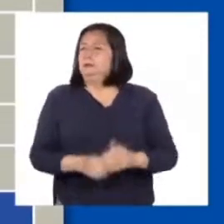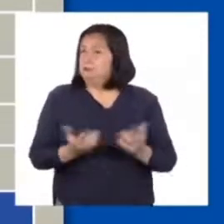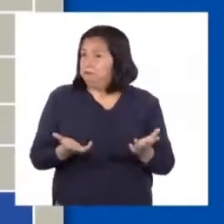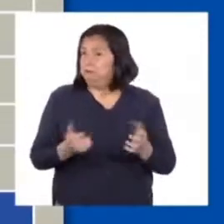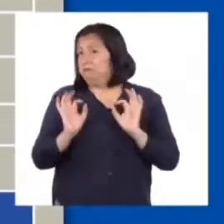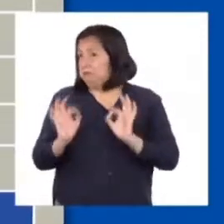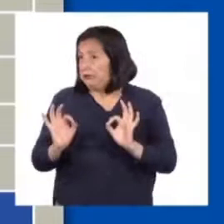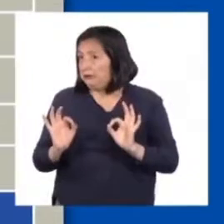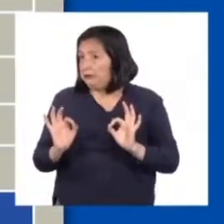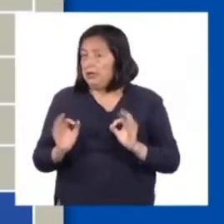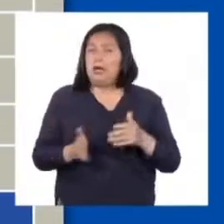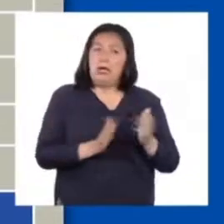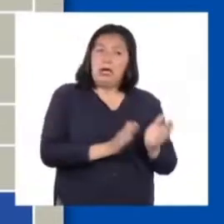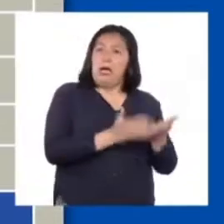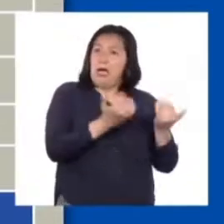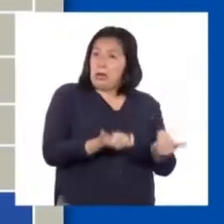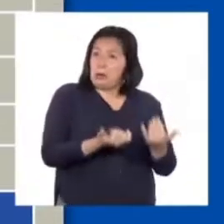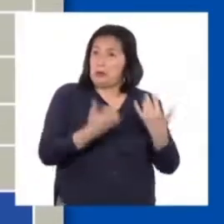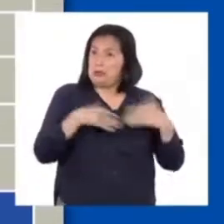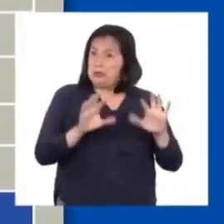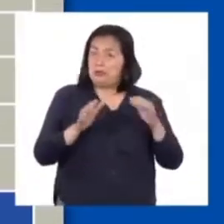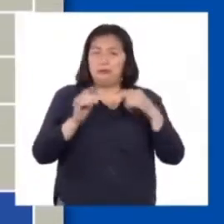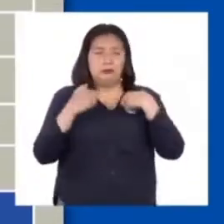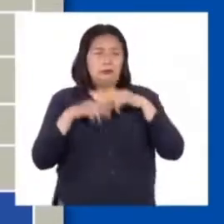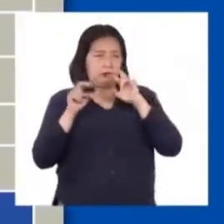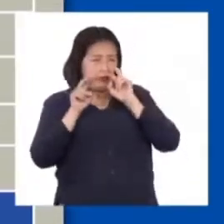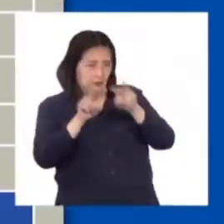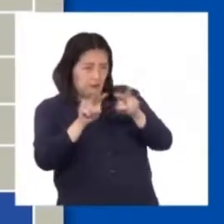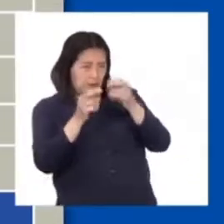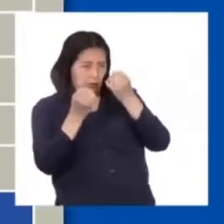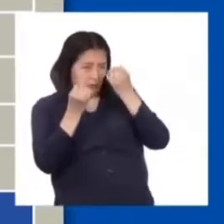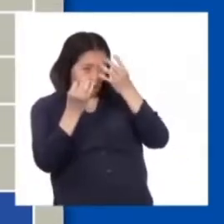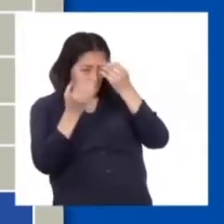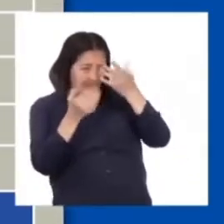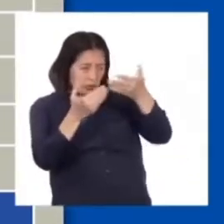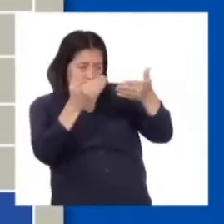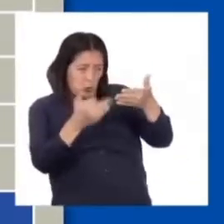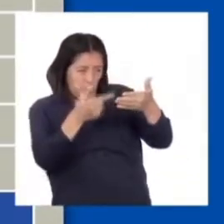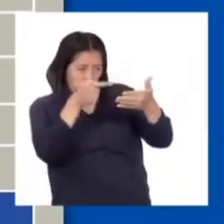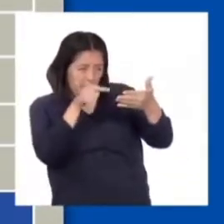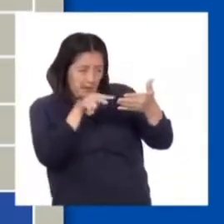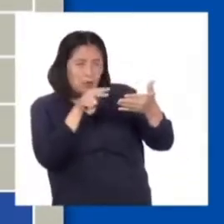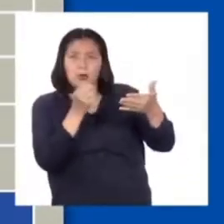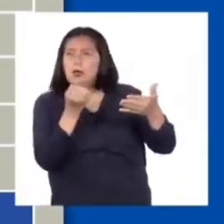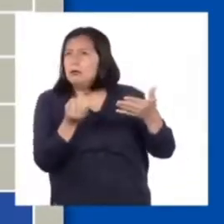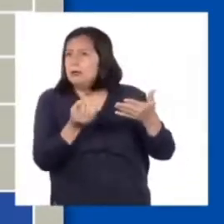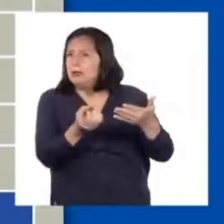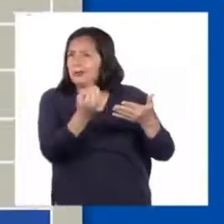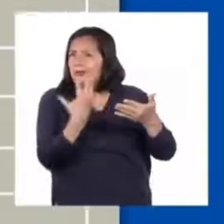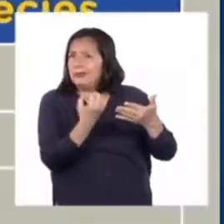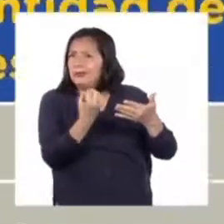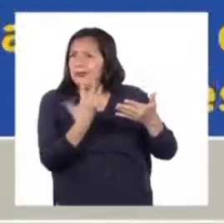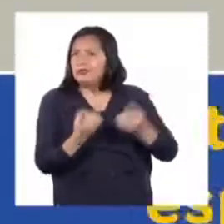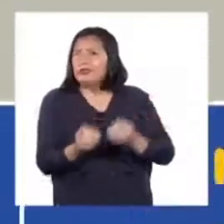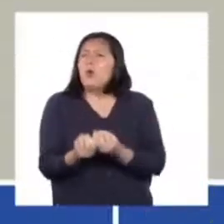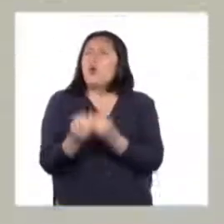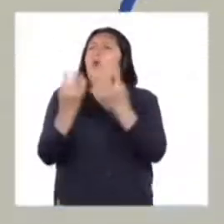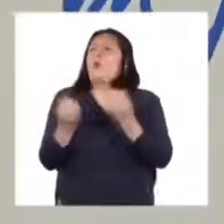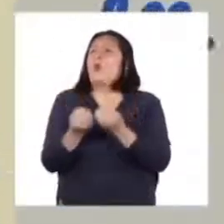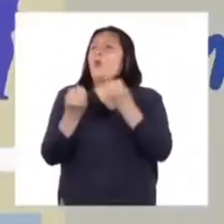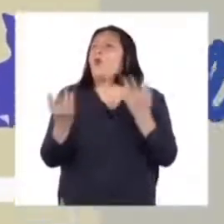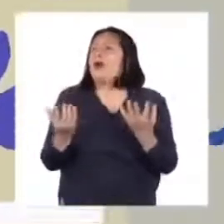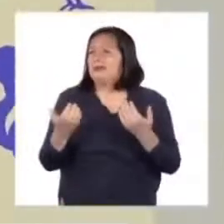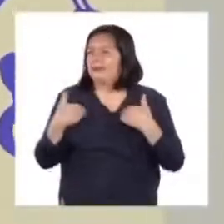Muy bien, ahora, si prestamos atención a la información, podemos observar que nos brinda la cantidad de